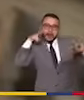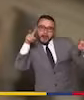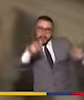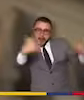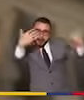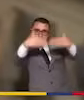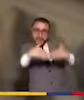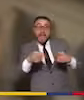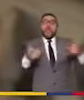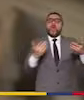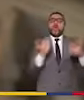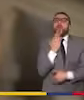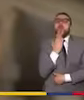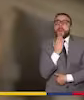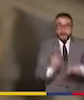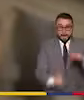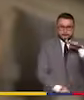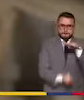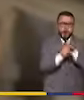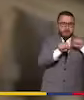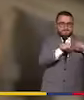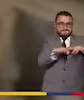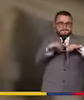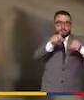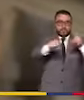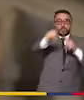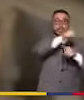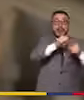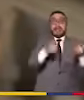campañas, y lo hizo la Dipol.